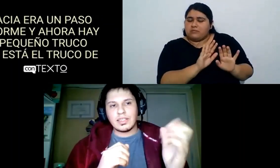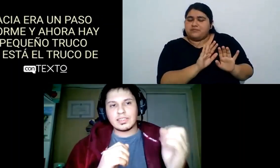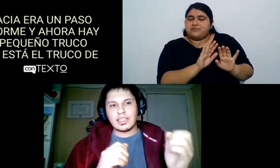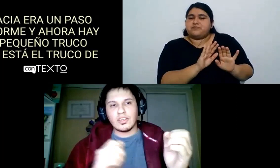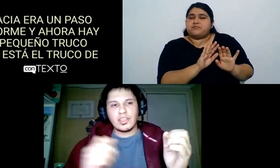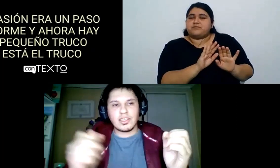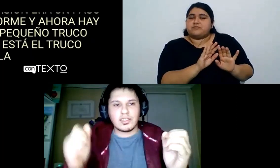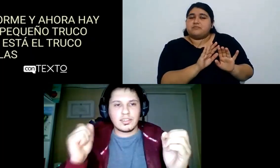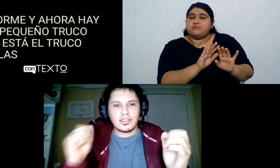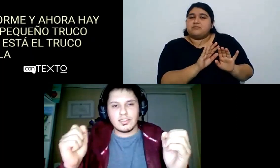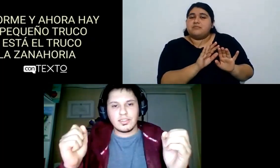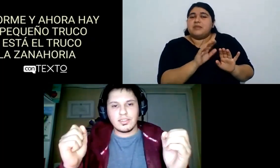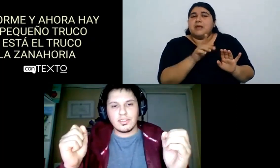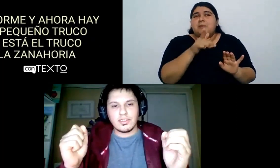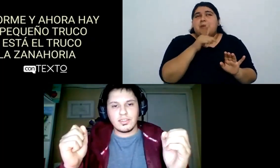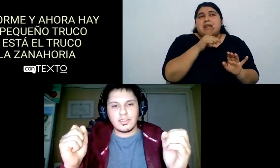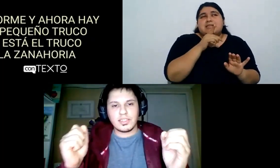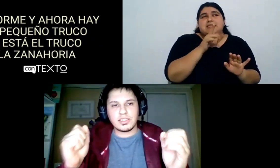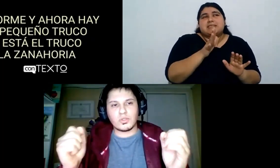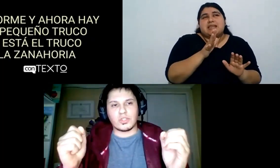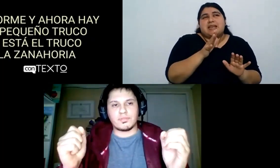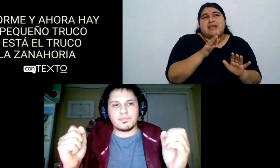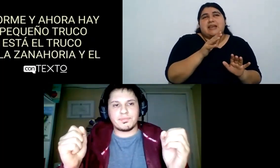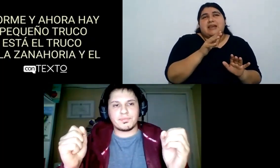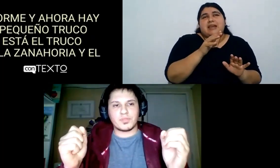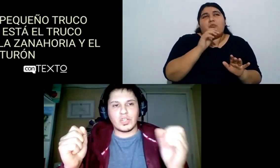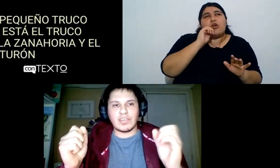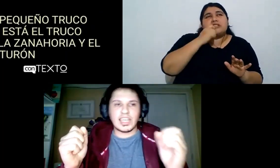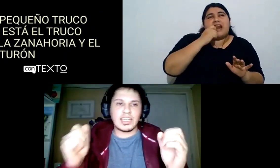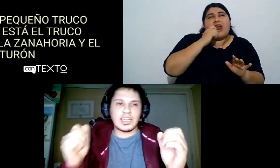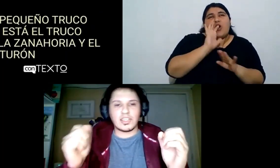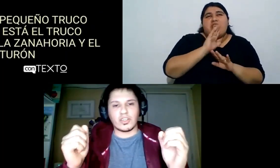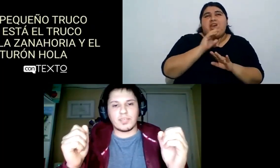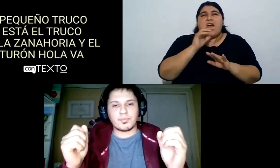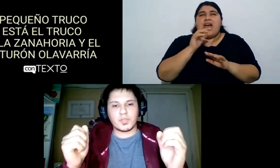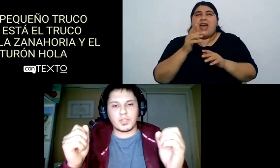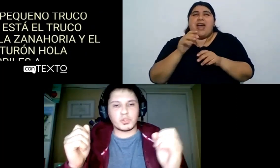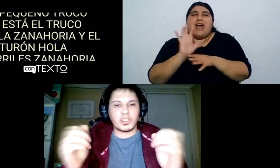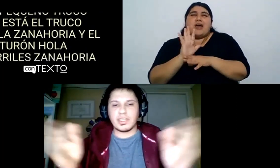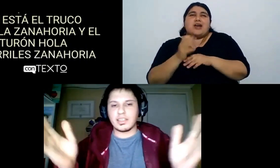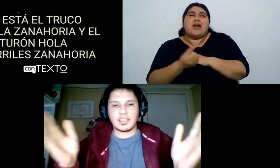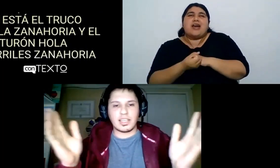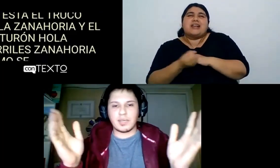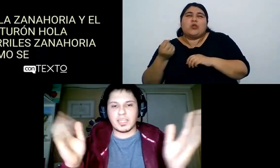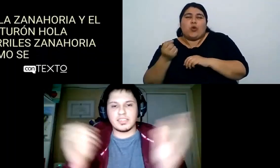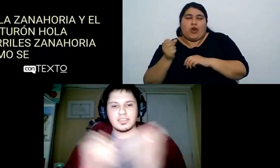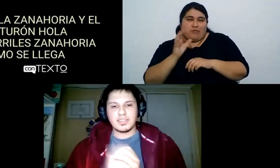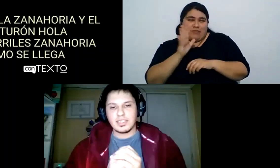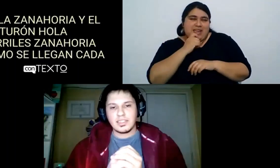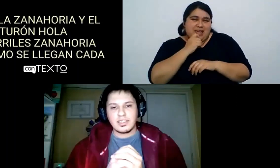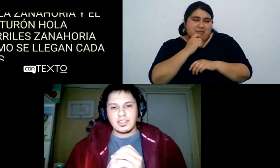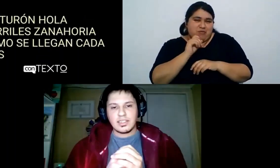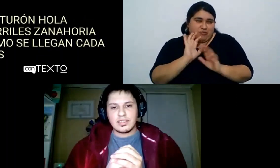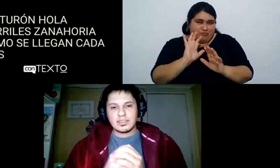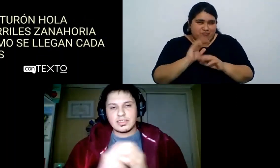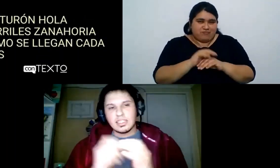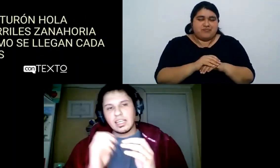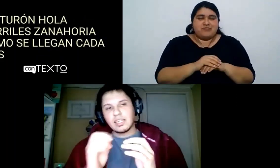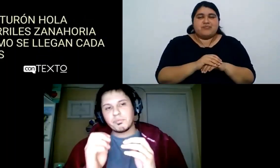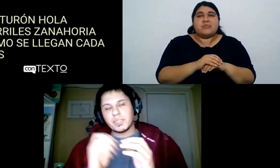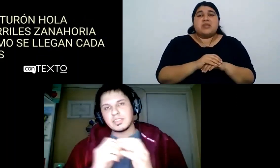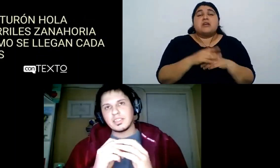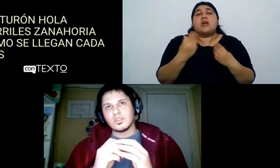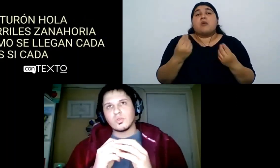la zanahoria y el cinturón, o la vara y la zanahoria, cómo se llega en cada país. Si